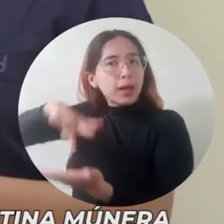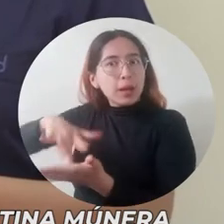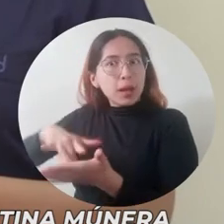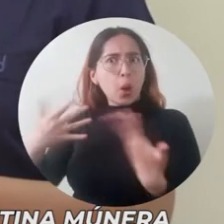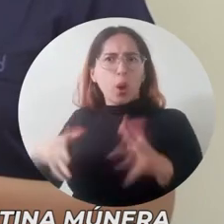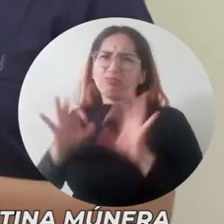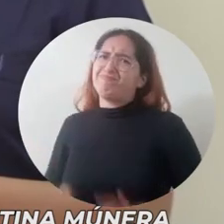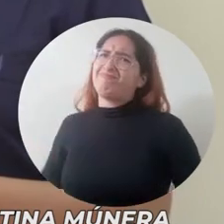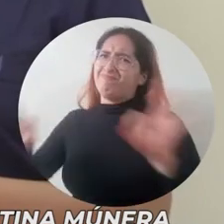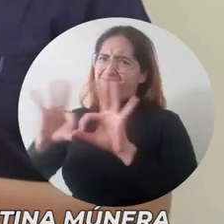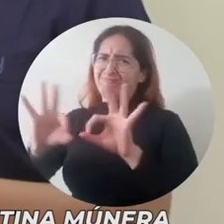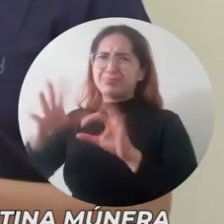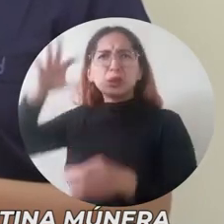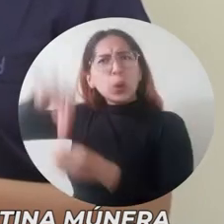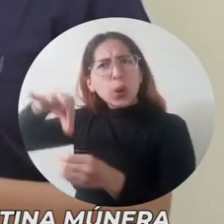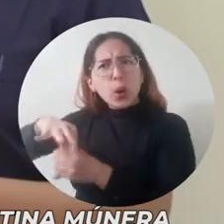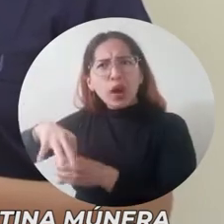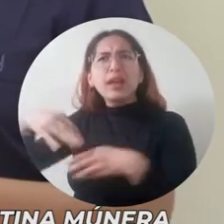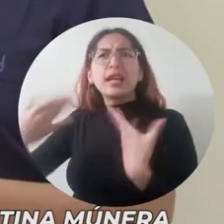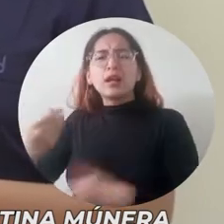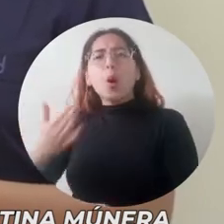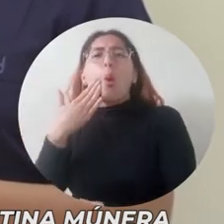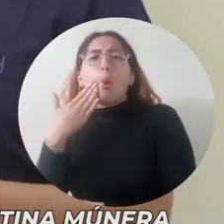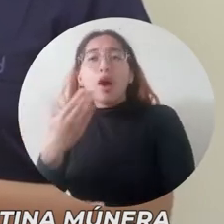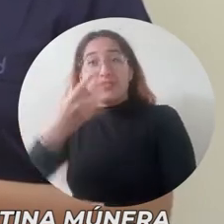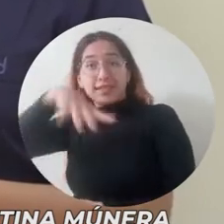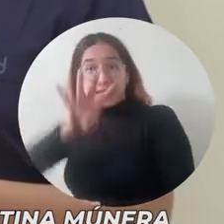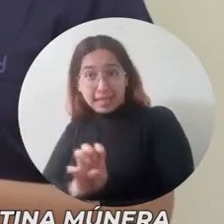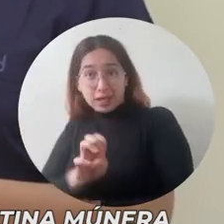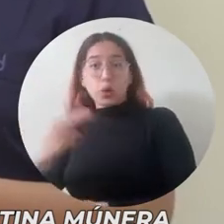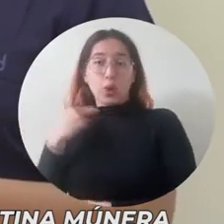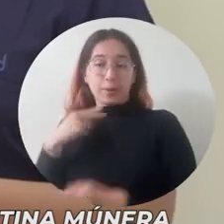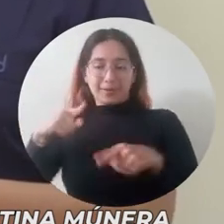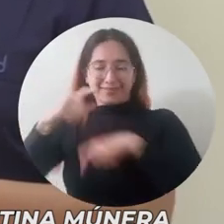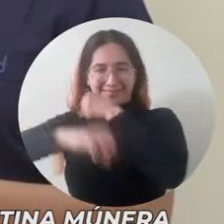a que participen de este importante evento que tendrá